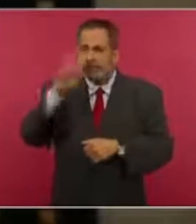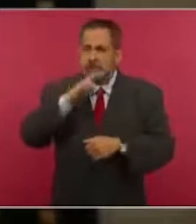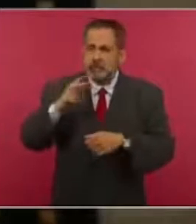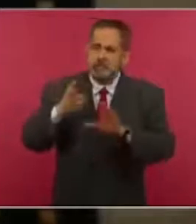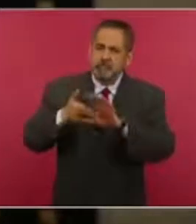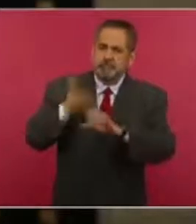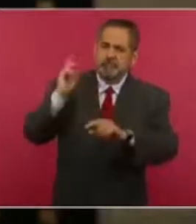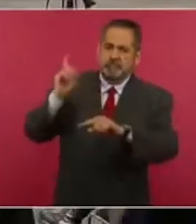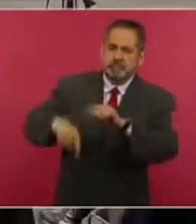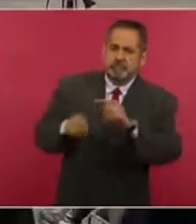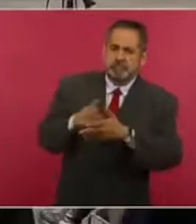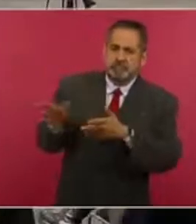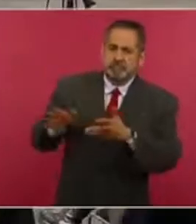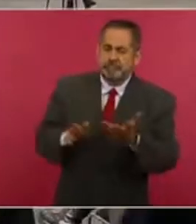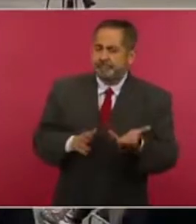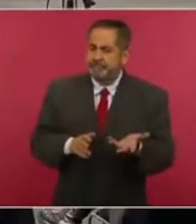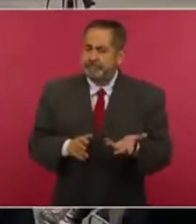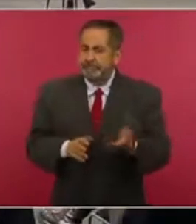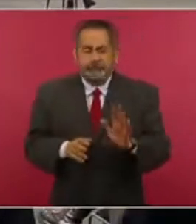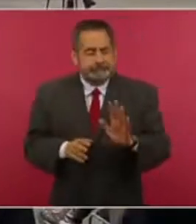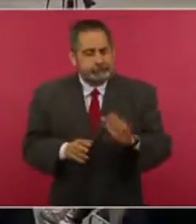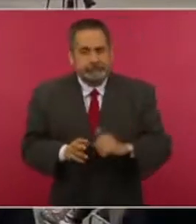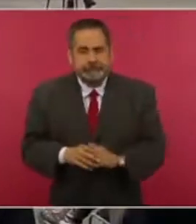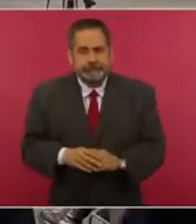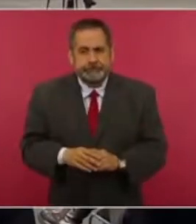Consejo de la ONU. Es que tiene que